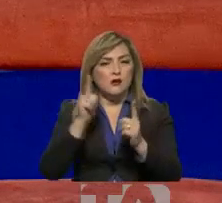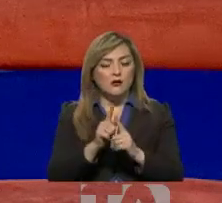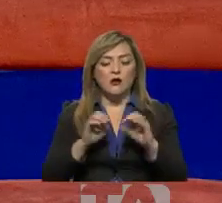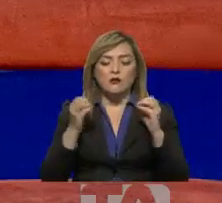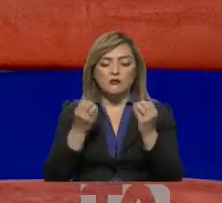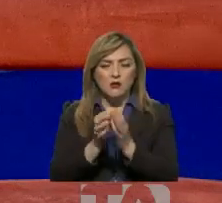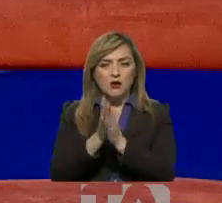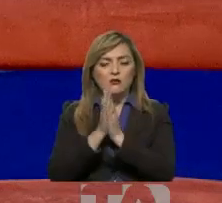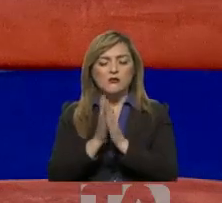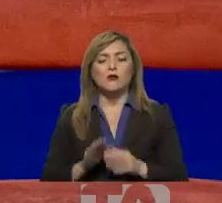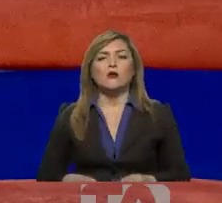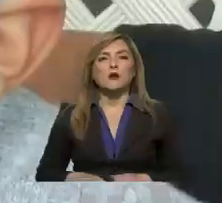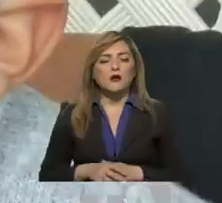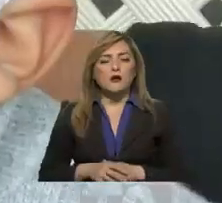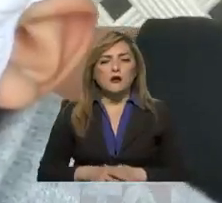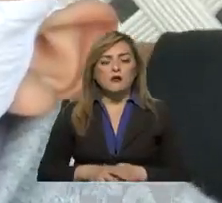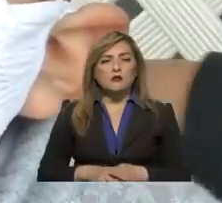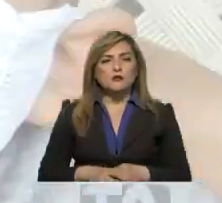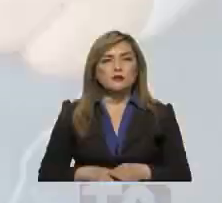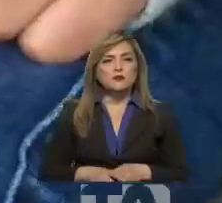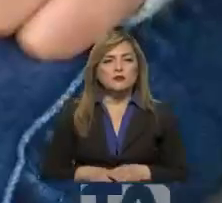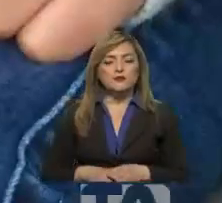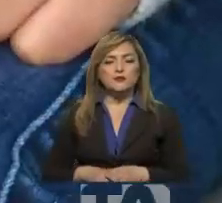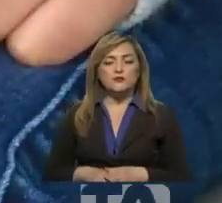organización para solicitar esta ayuda.